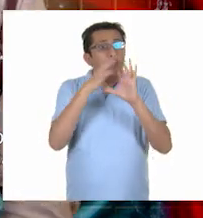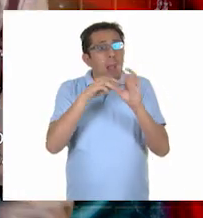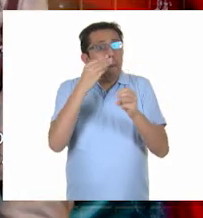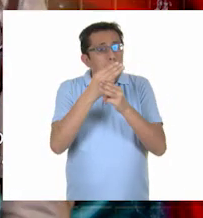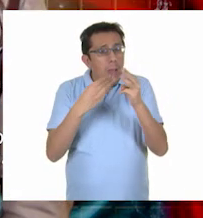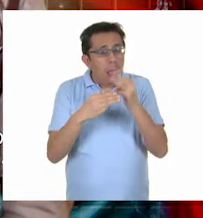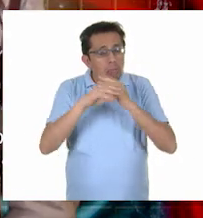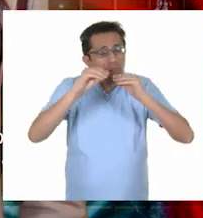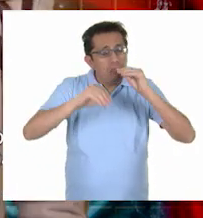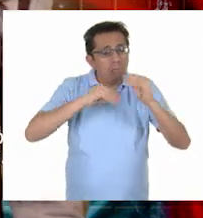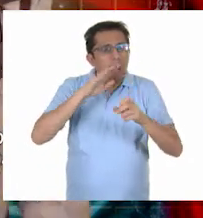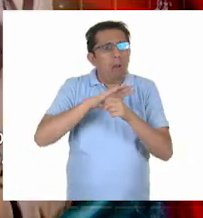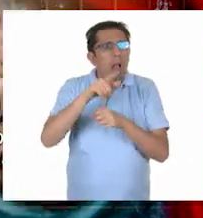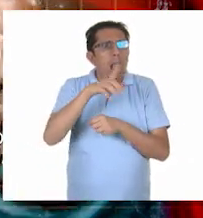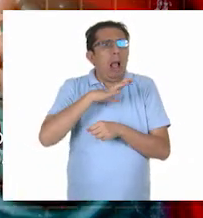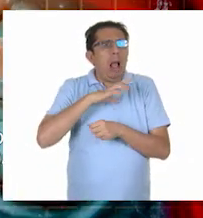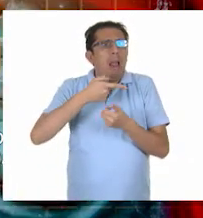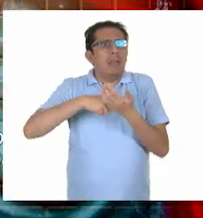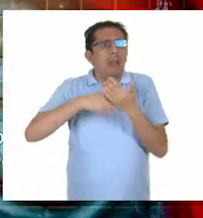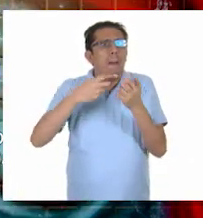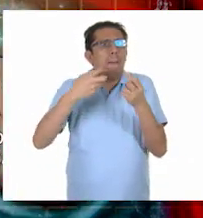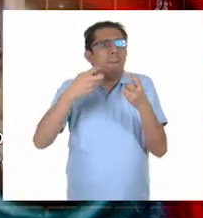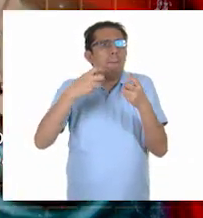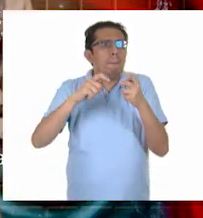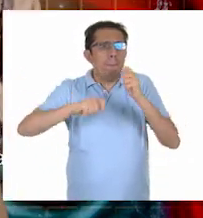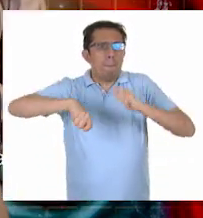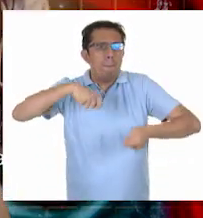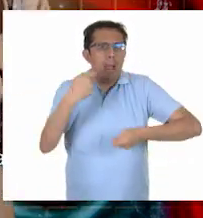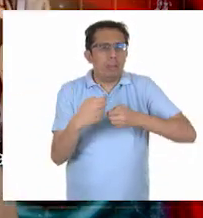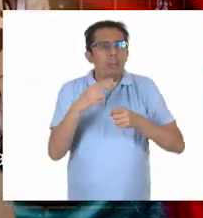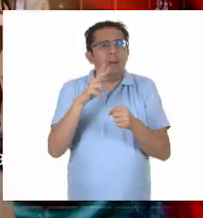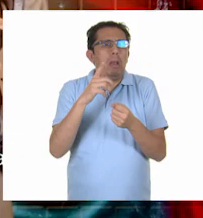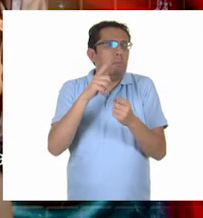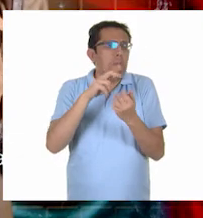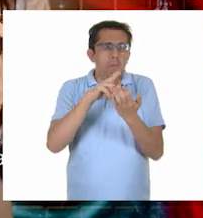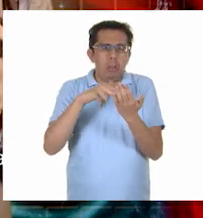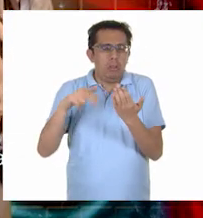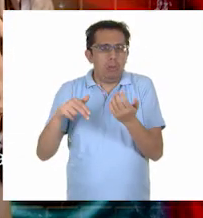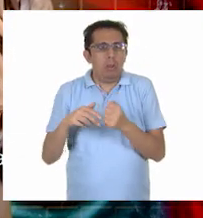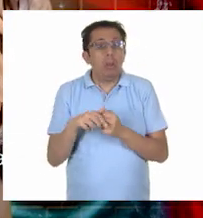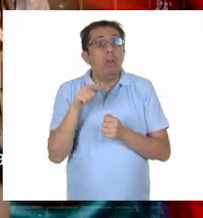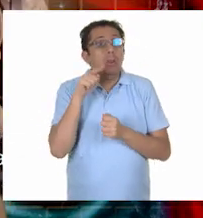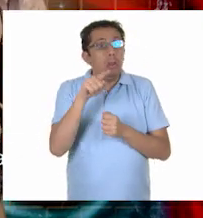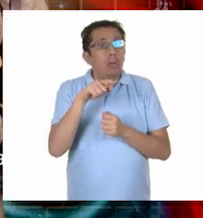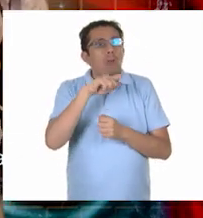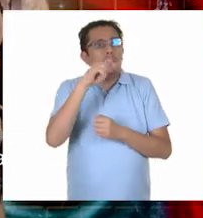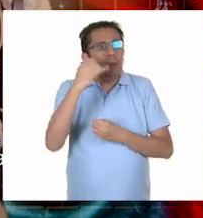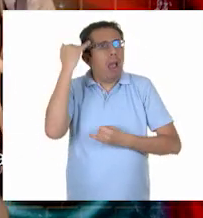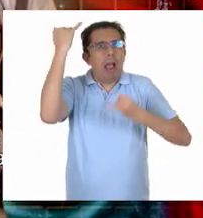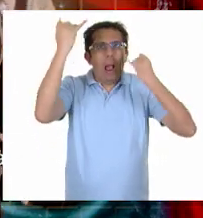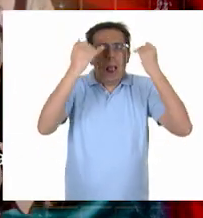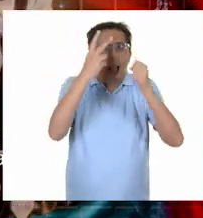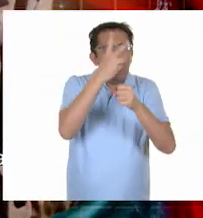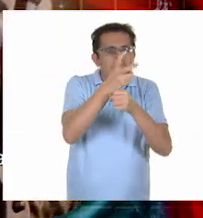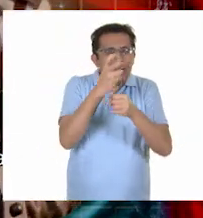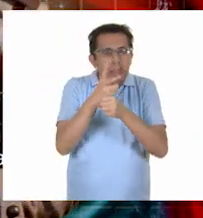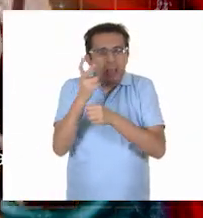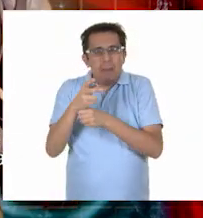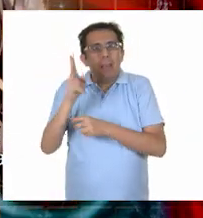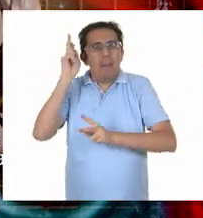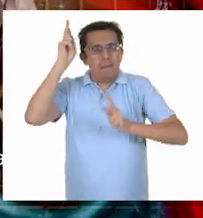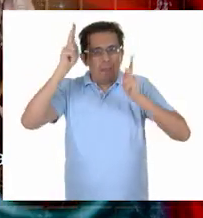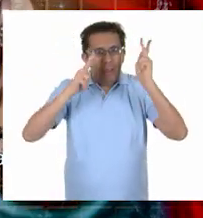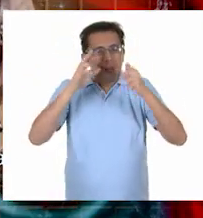este caso es plástico con pintura mixta. Y después inventa e invita a la